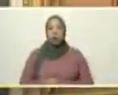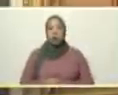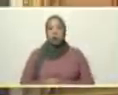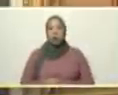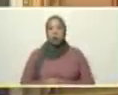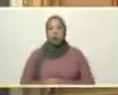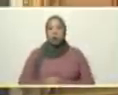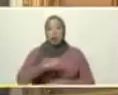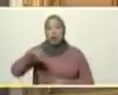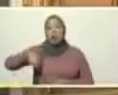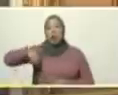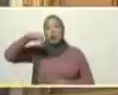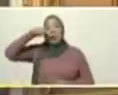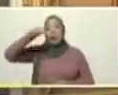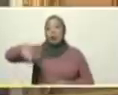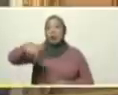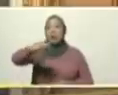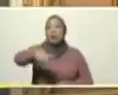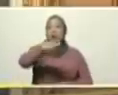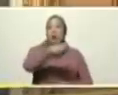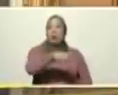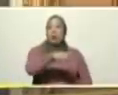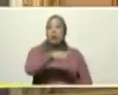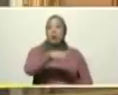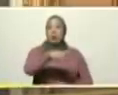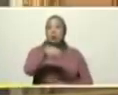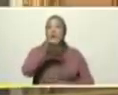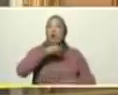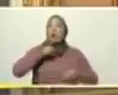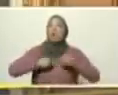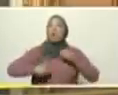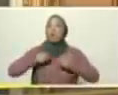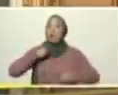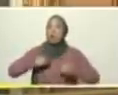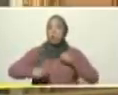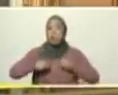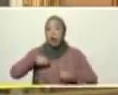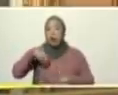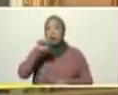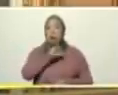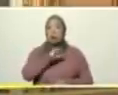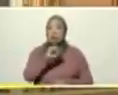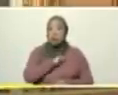Porque nuestro pueblo, que estaba consternado, preocupado,